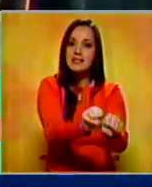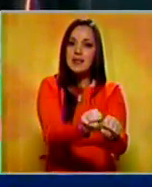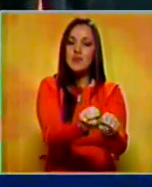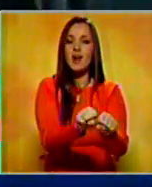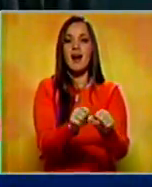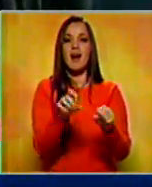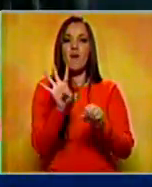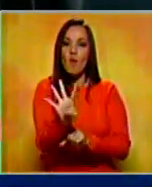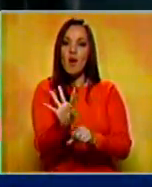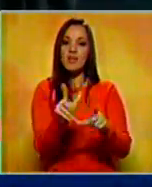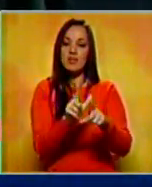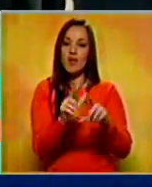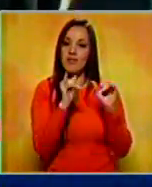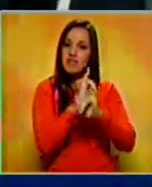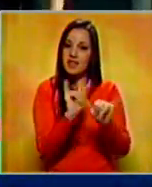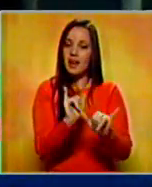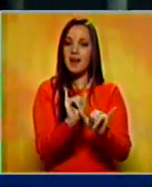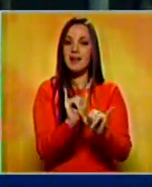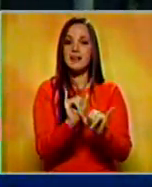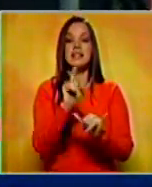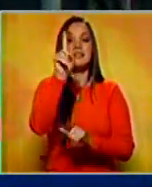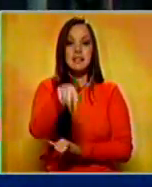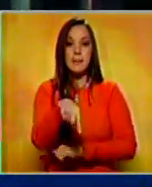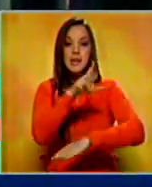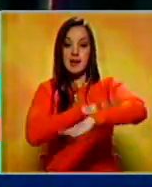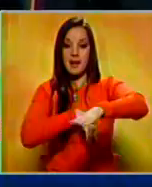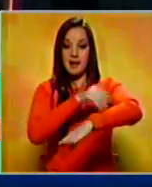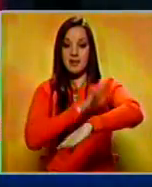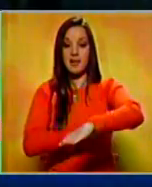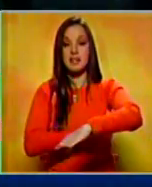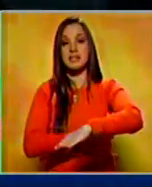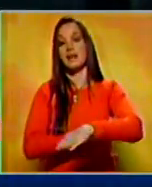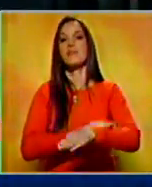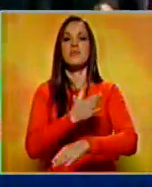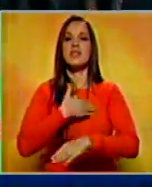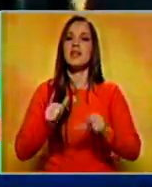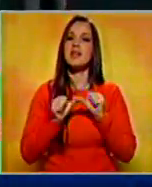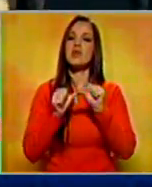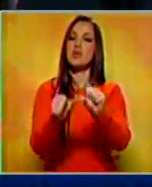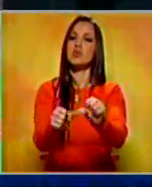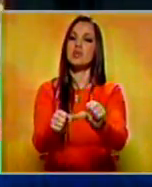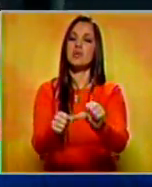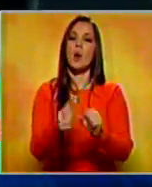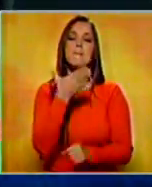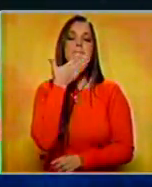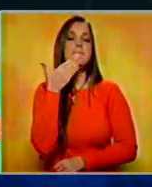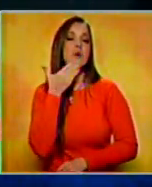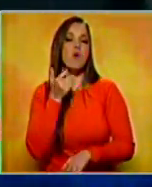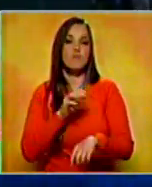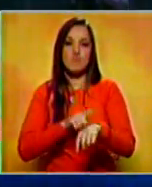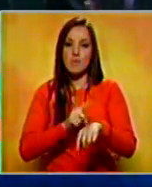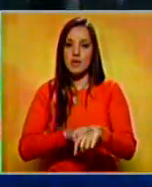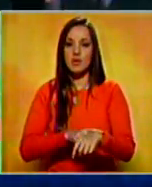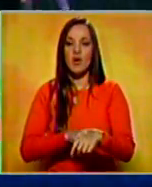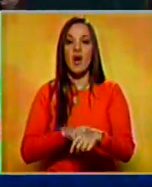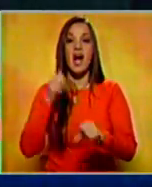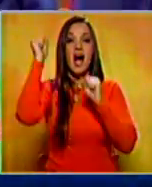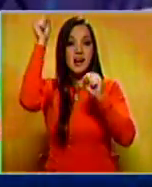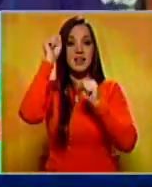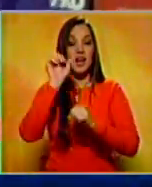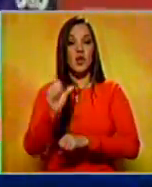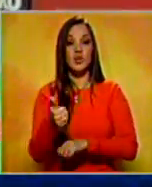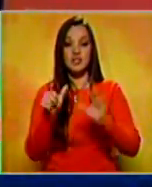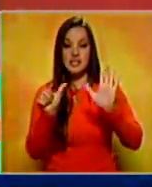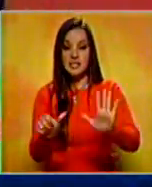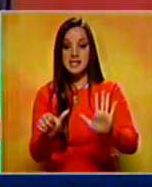por octava ocasión consecutiva. Además, el Barça intenta continuar con su buen momento en Europa. Han ganado 16 de sus